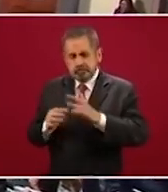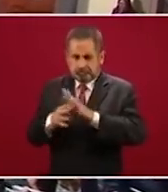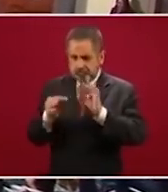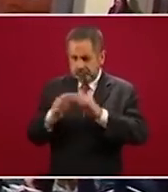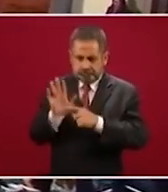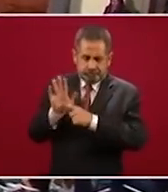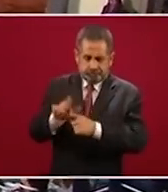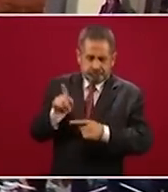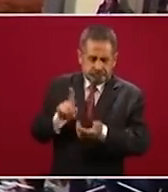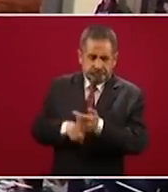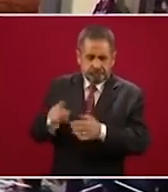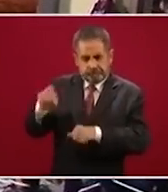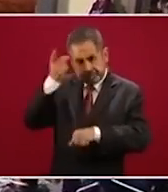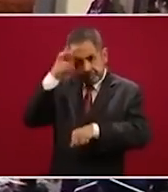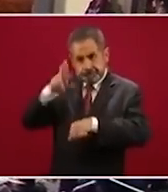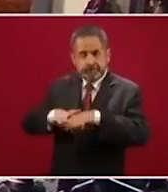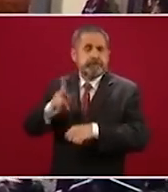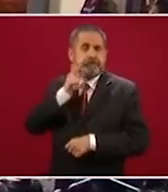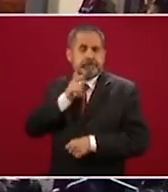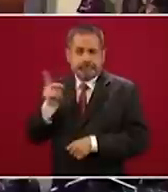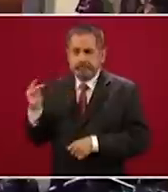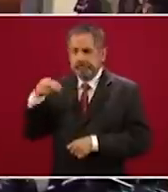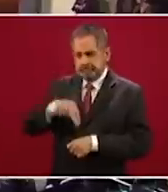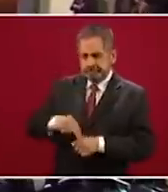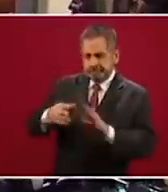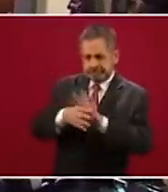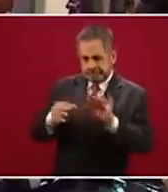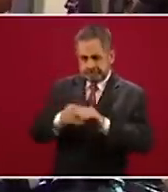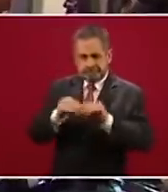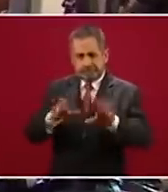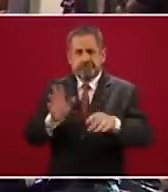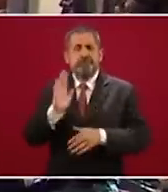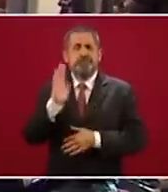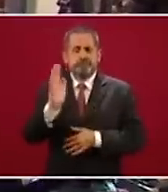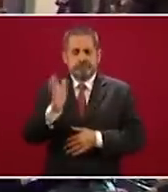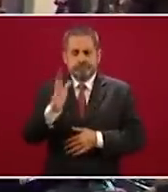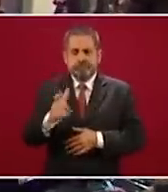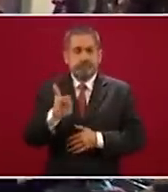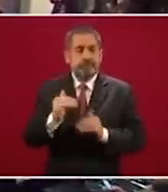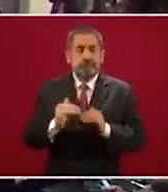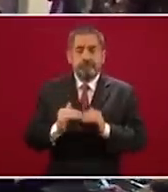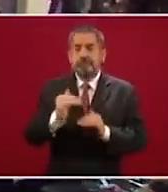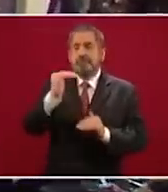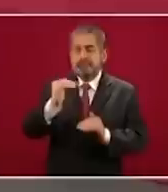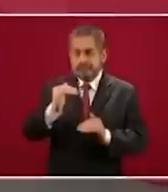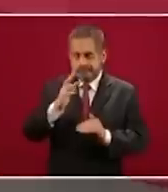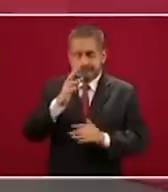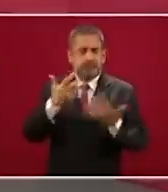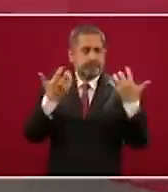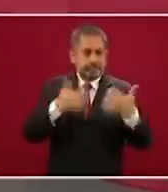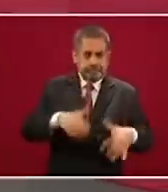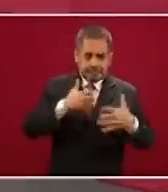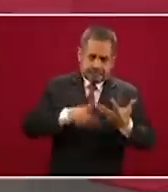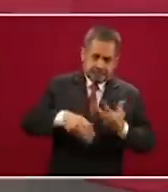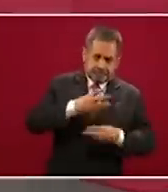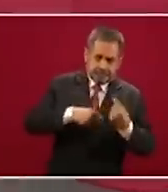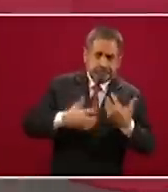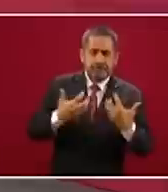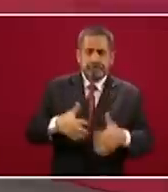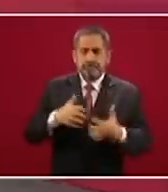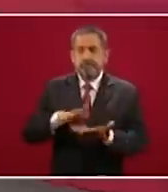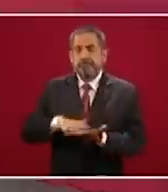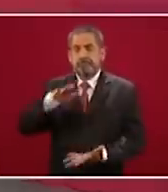puntualizar el director de Pemex, pero ya estamos aumentando la producción de